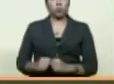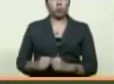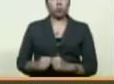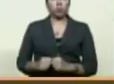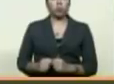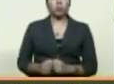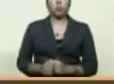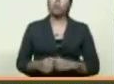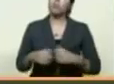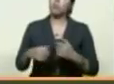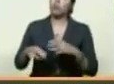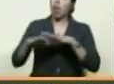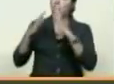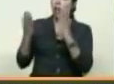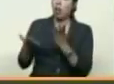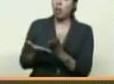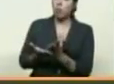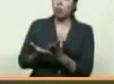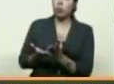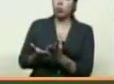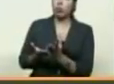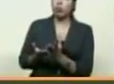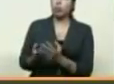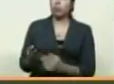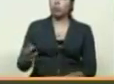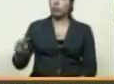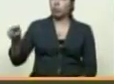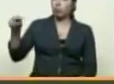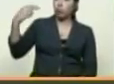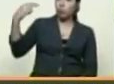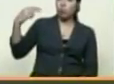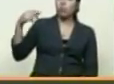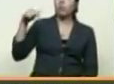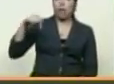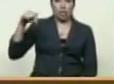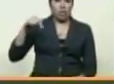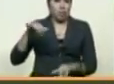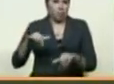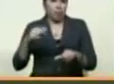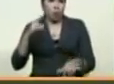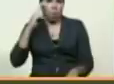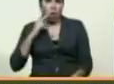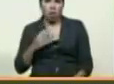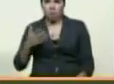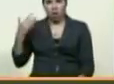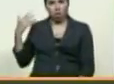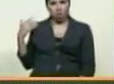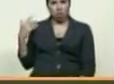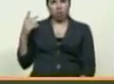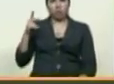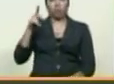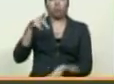al mundo, como le dijo el mismo Bolívar desde aquí, desde esta región: